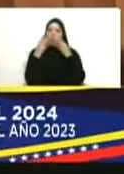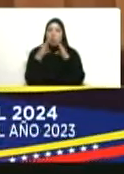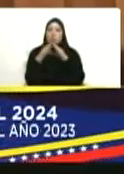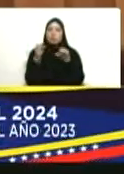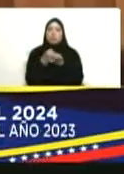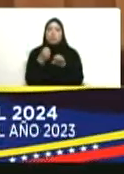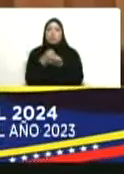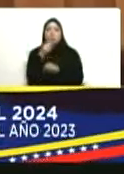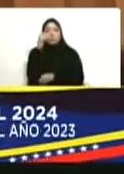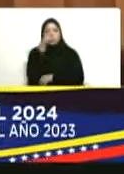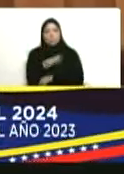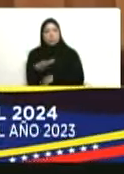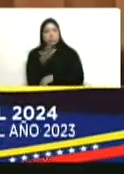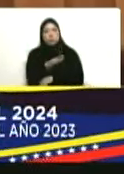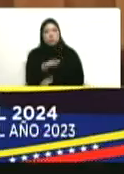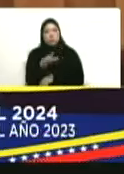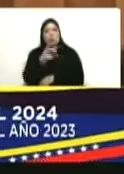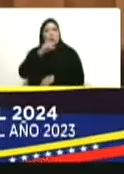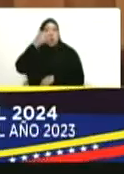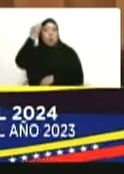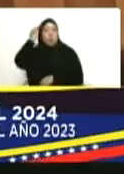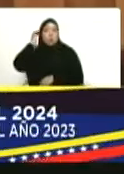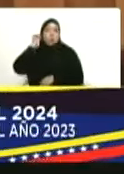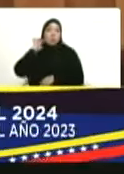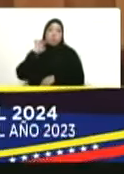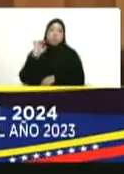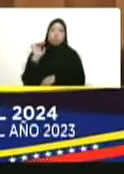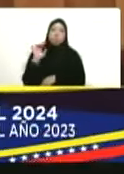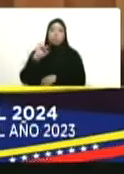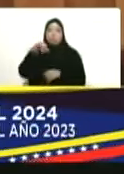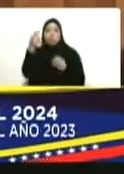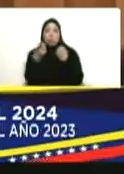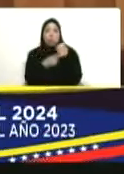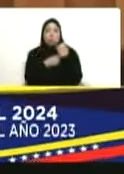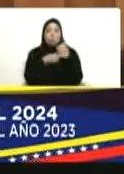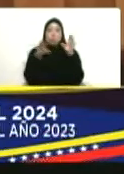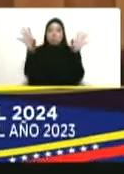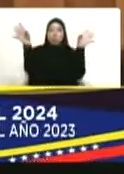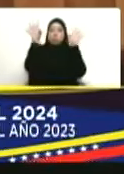Imperio, doña Loca, don Violencia,